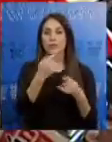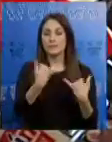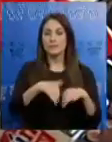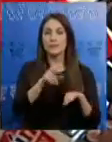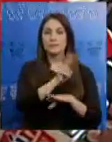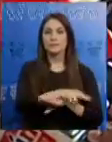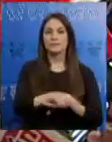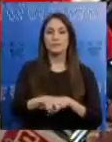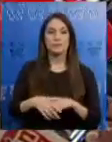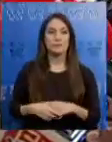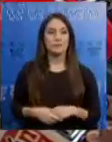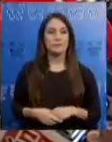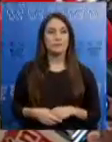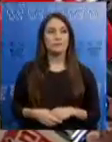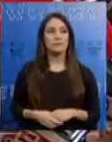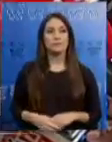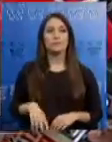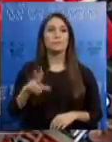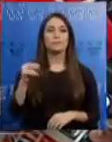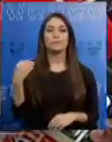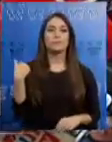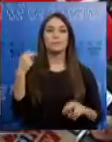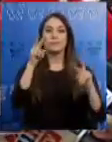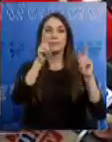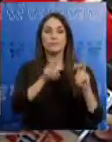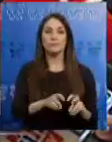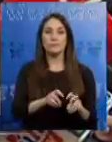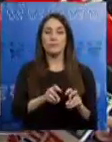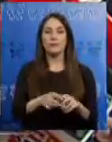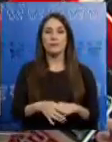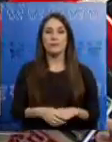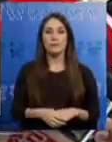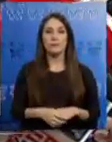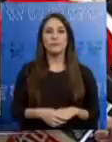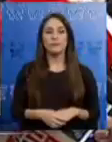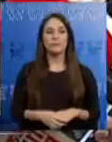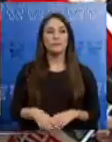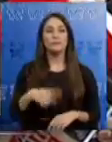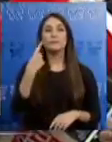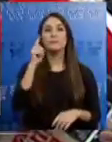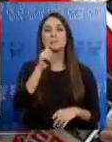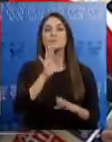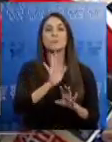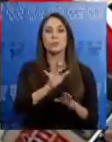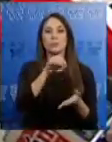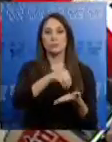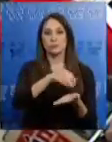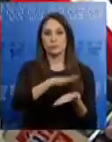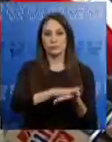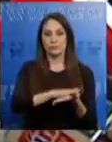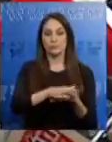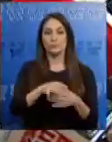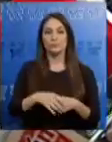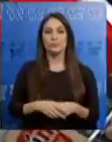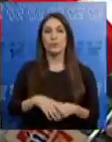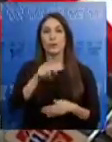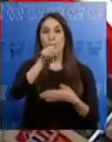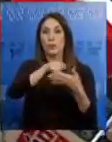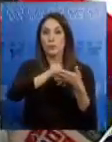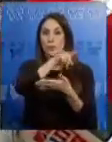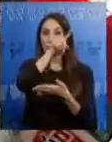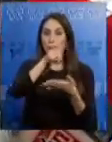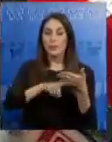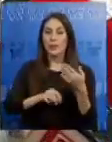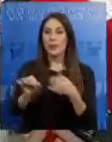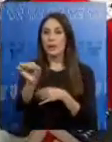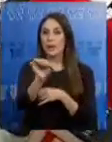continuarán. No existe un tema de monto de decibeles, eso es para fuentes fijas. La prohibición en